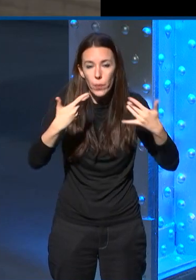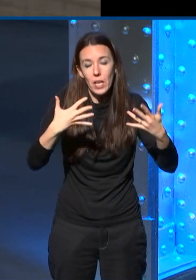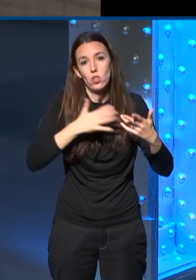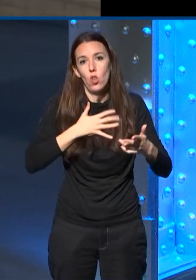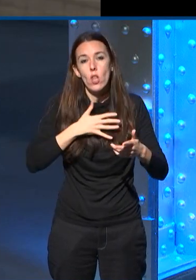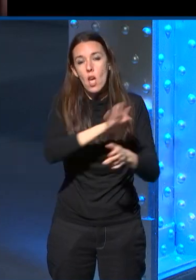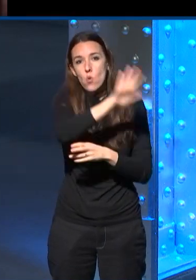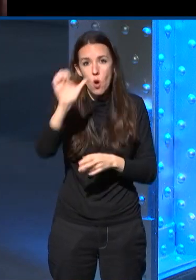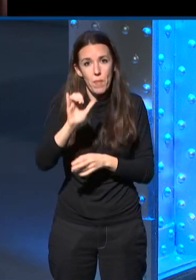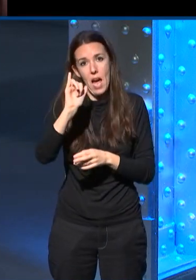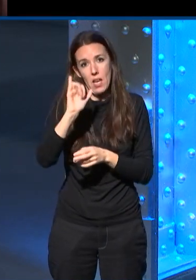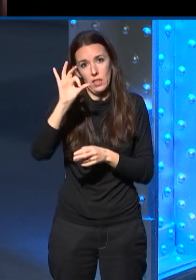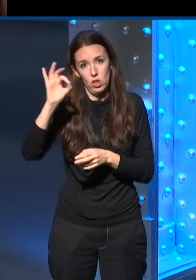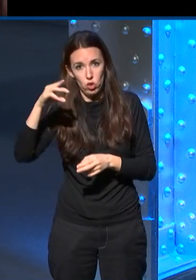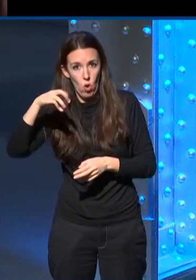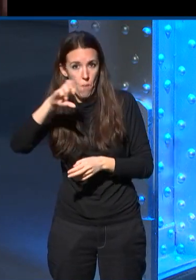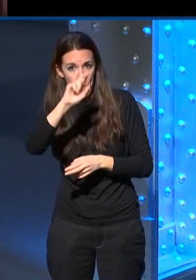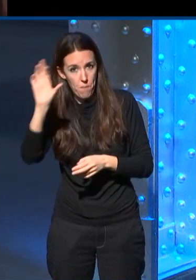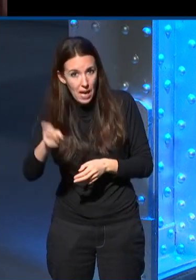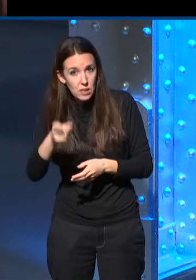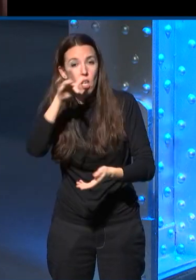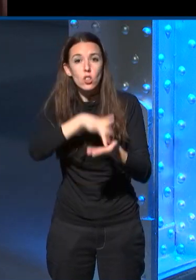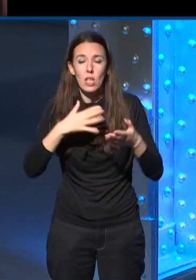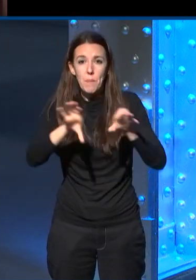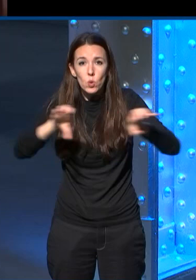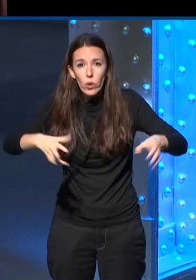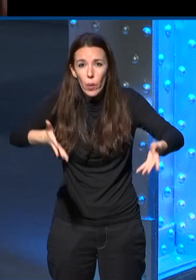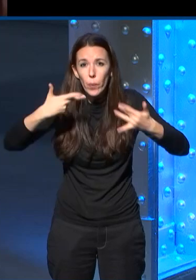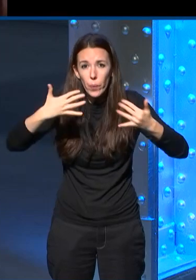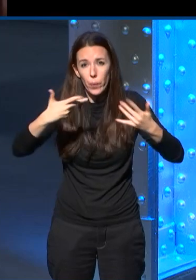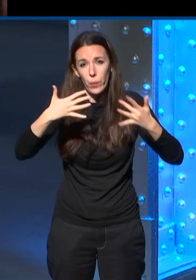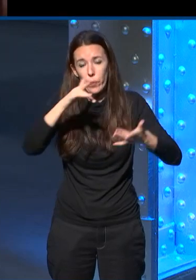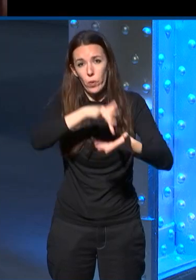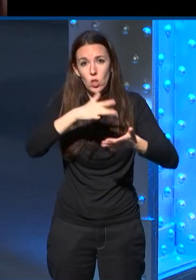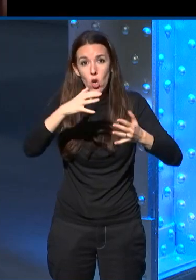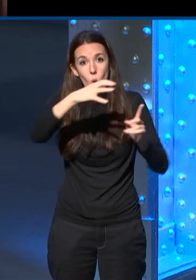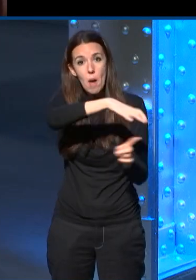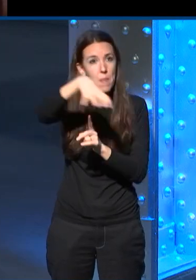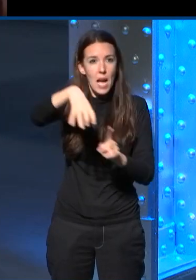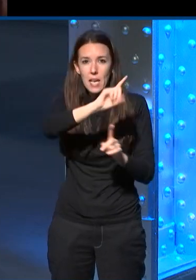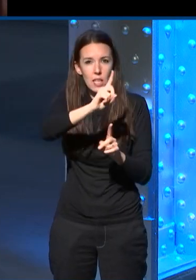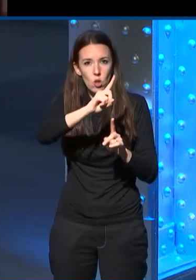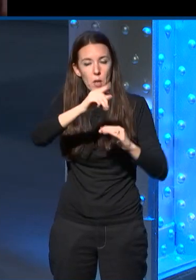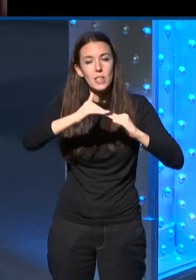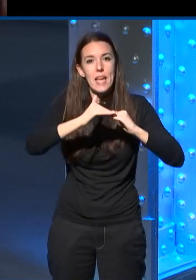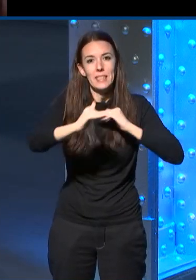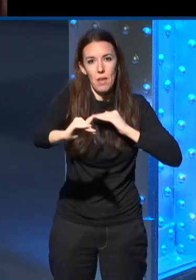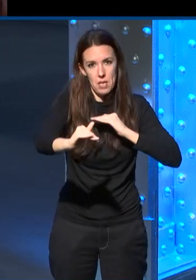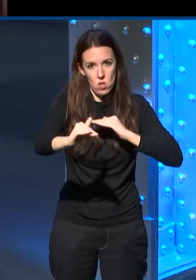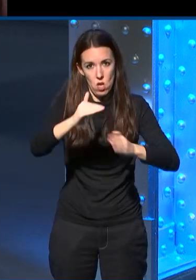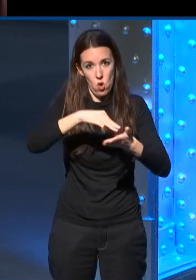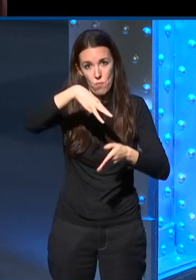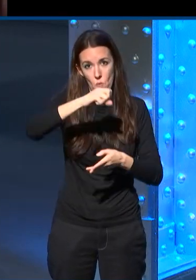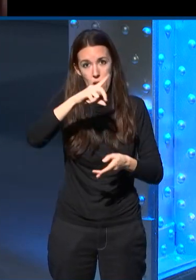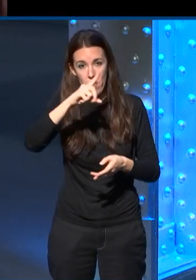europea ExoMars. Esto es un ensayo también en un túnel de viento de ese estabilizador, que no es un paracaídas, pero es un estabilizador de la misión MEDNET,